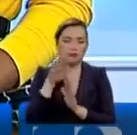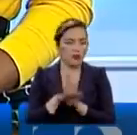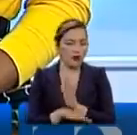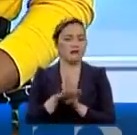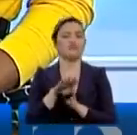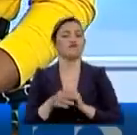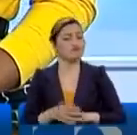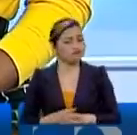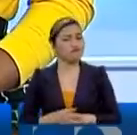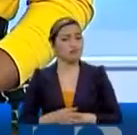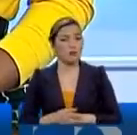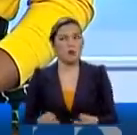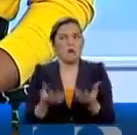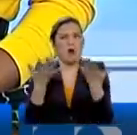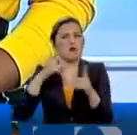cuando el país registra